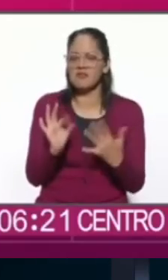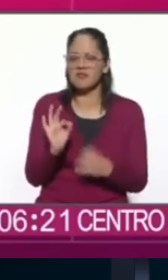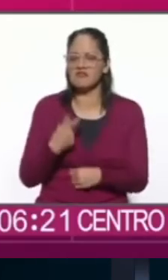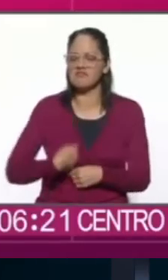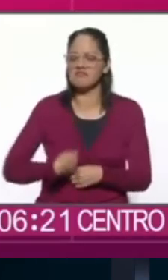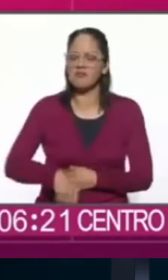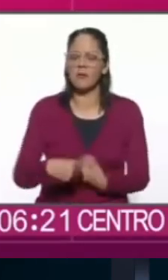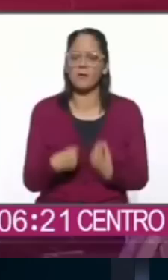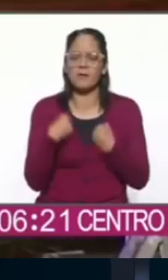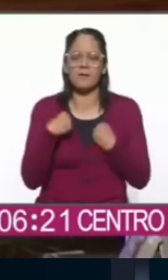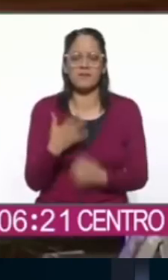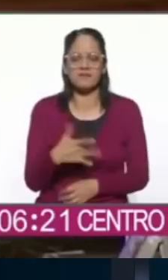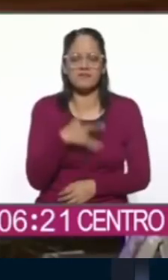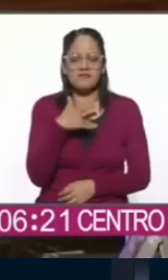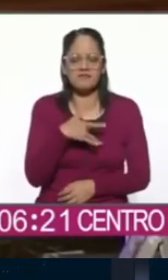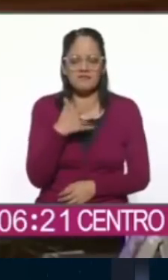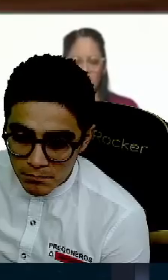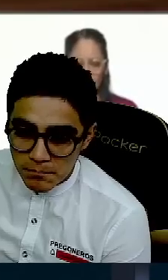vida.